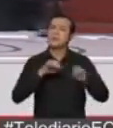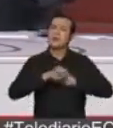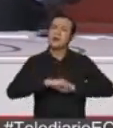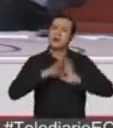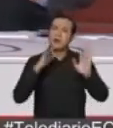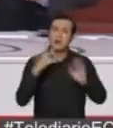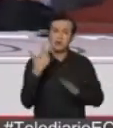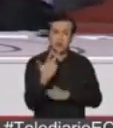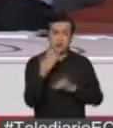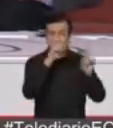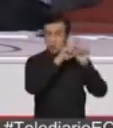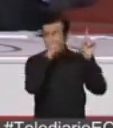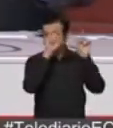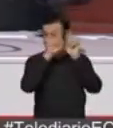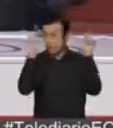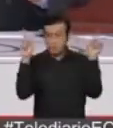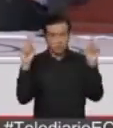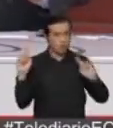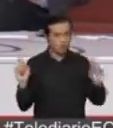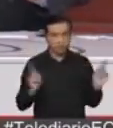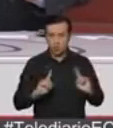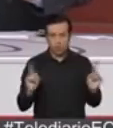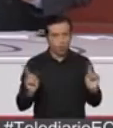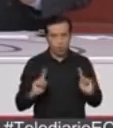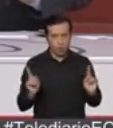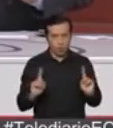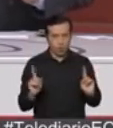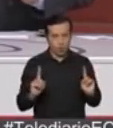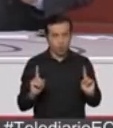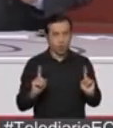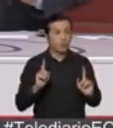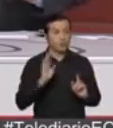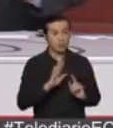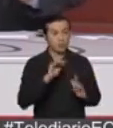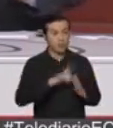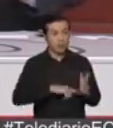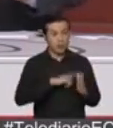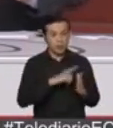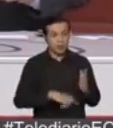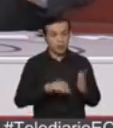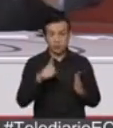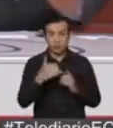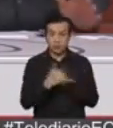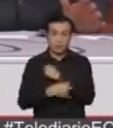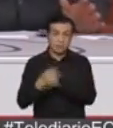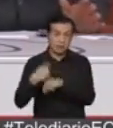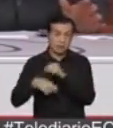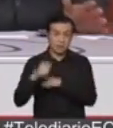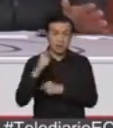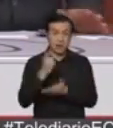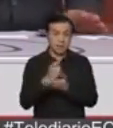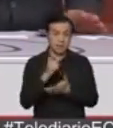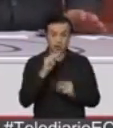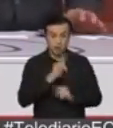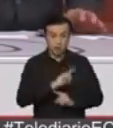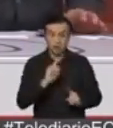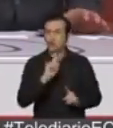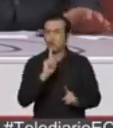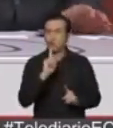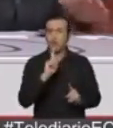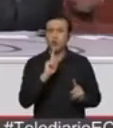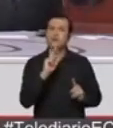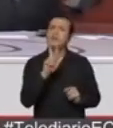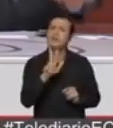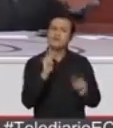tres empresas las que están en este momento impedidas de enviar el producto, el camarón ecuatoriano, al mercado chino, sino tres